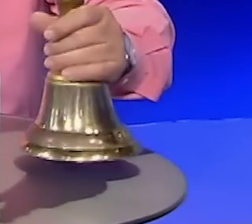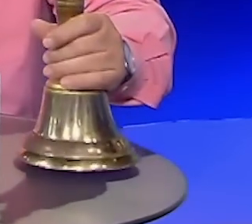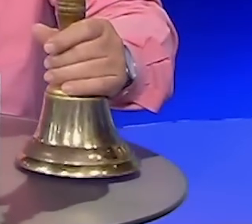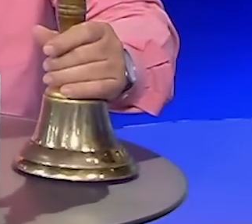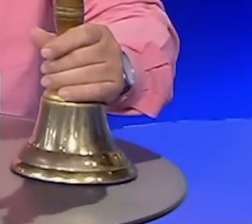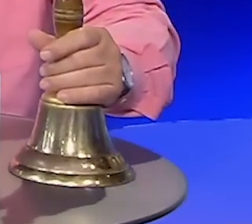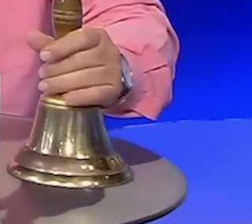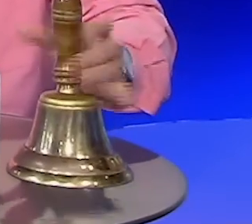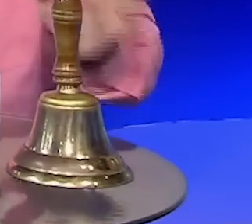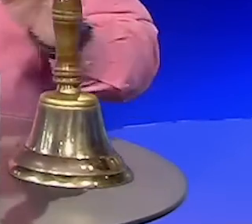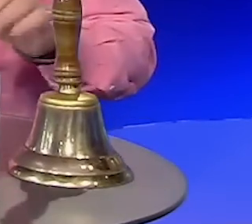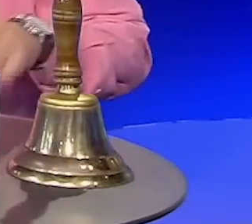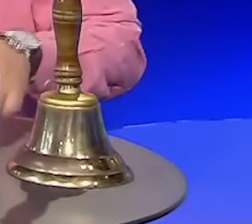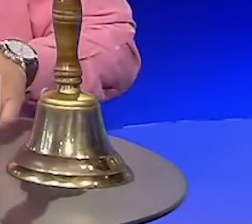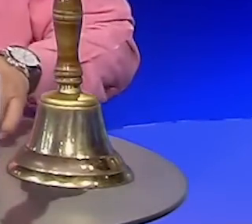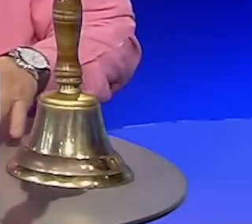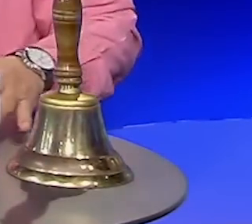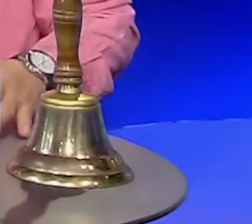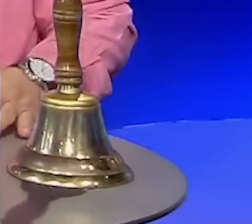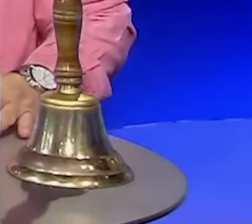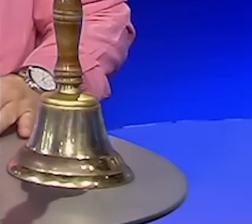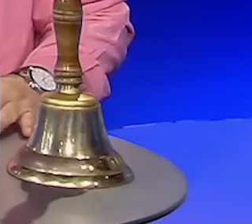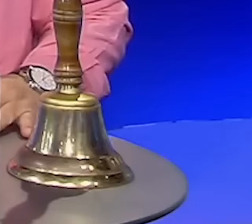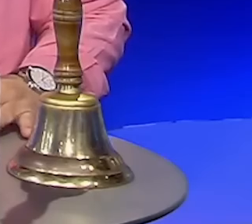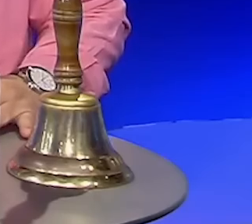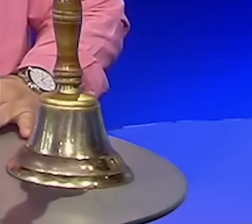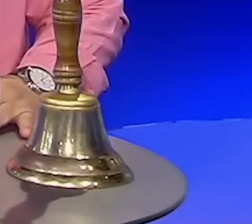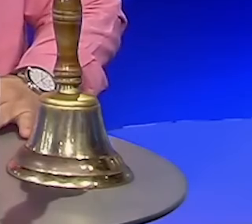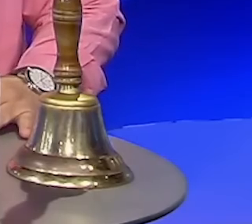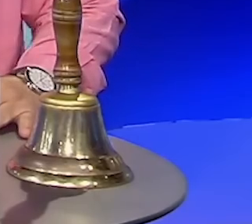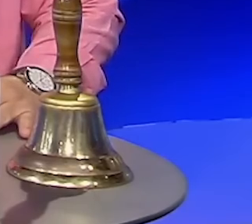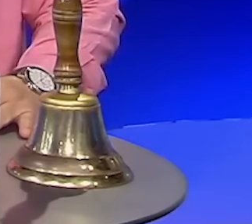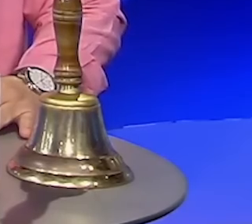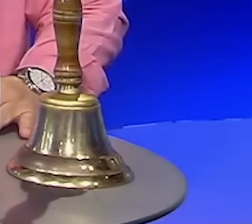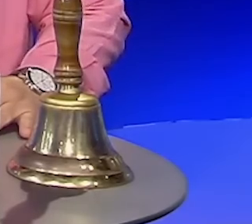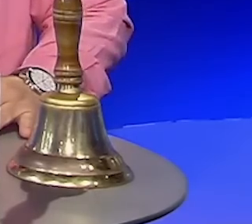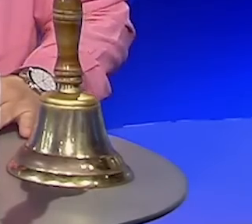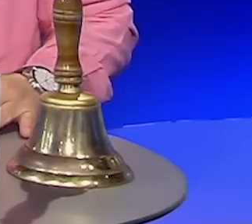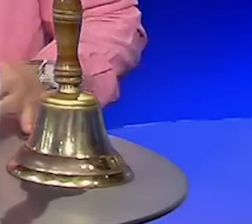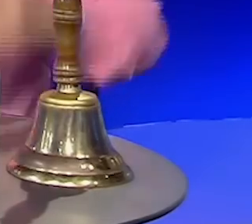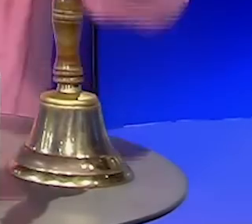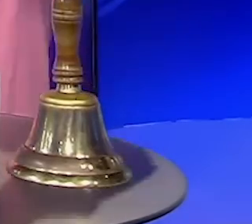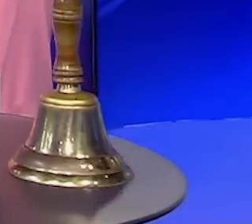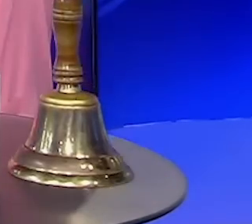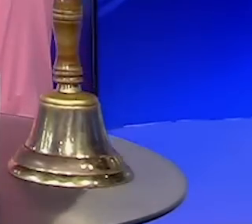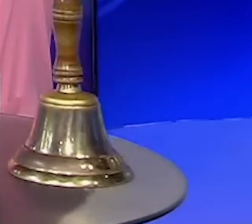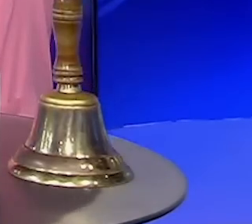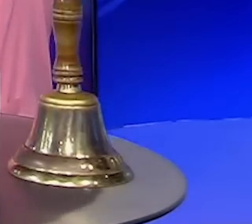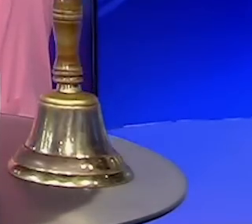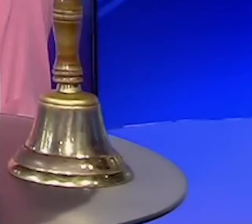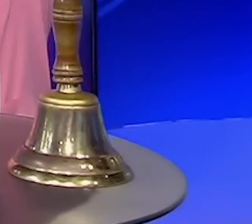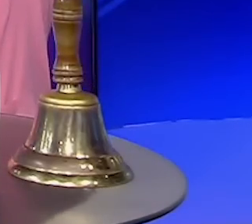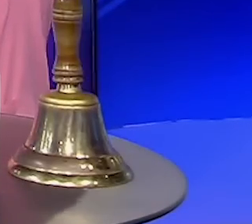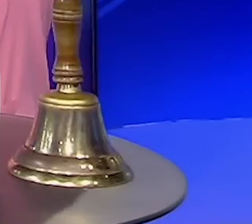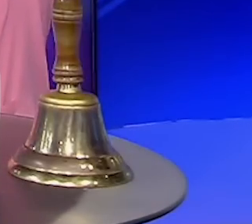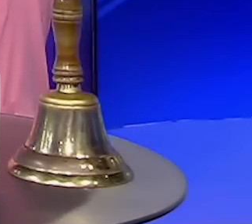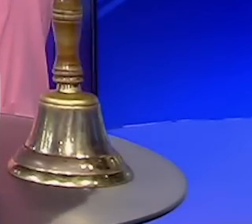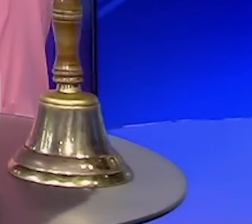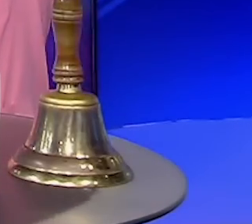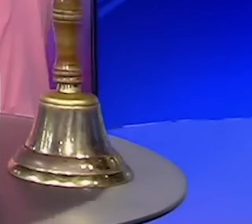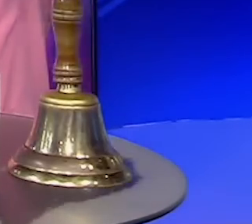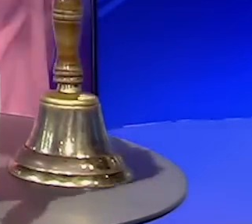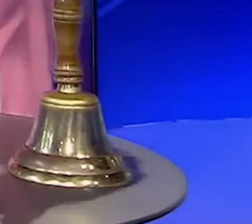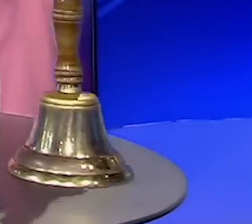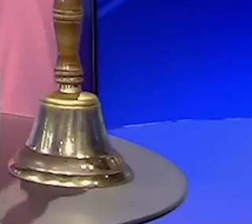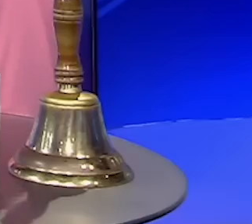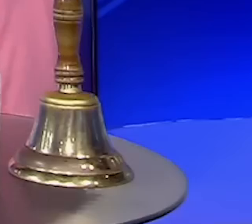8 de la mañana con 6 minutos, 8 de la mañana con 6 minutos. La pornografía es tan antigua como el hombre, ¿ah? Desde los tiempos griegos,